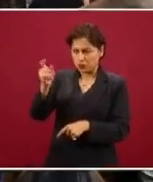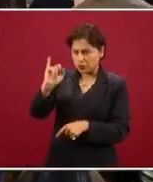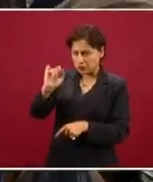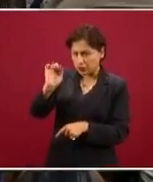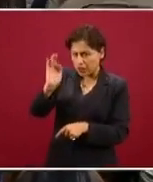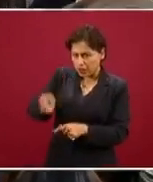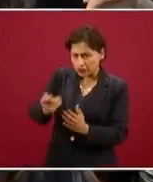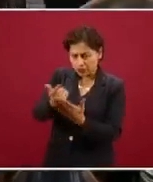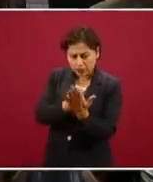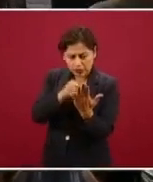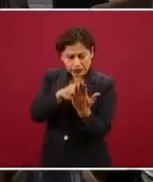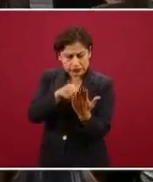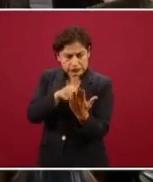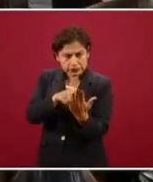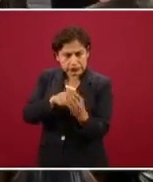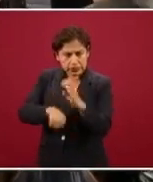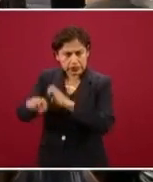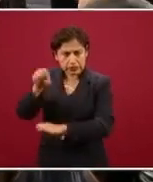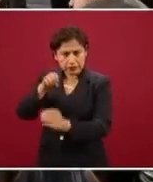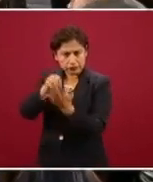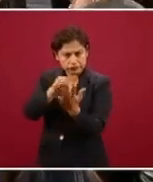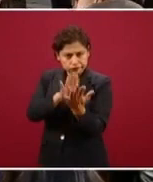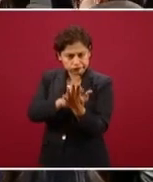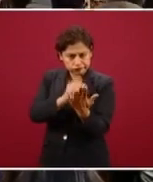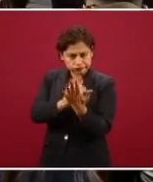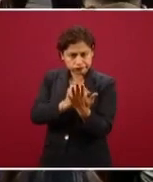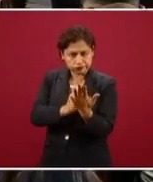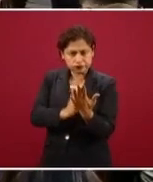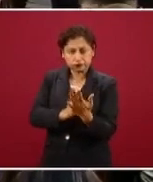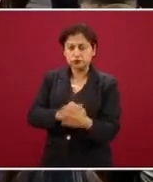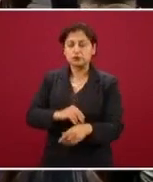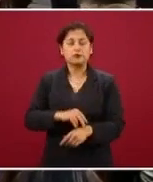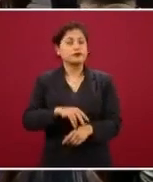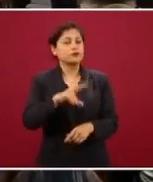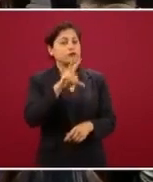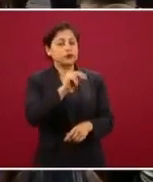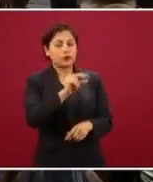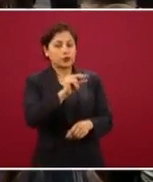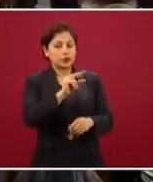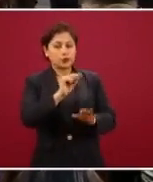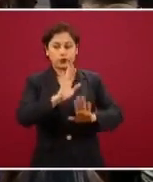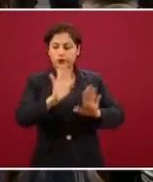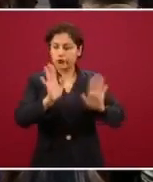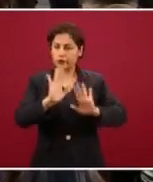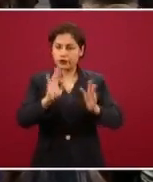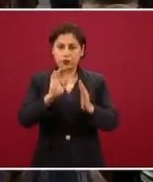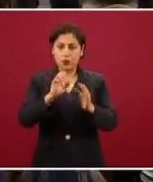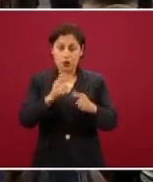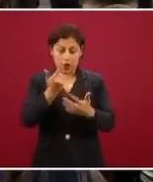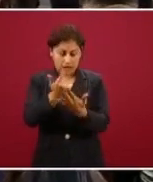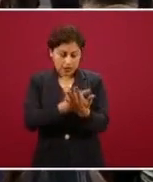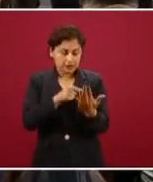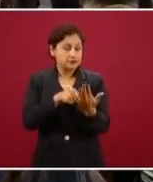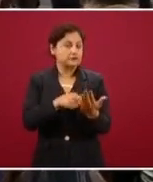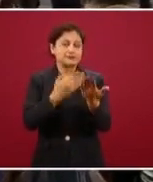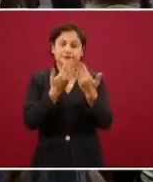No hay lista negra, no, eso no. Aunque haya reportes de que las empresas pagan y la gente sí. Lo que hay es